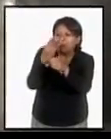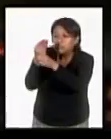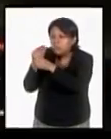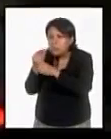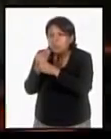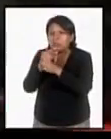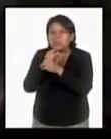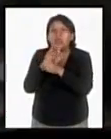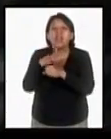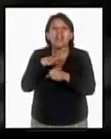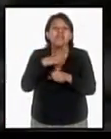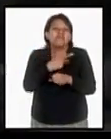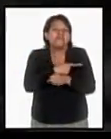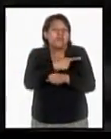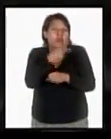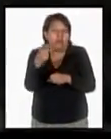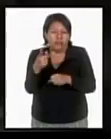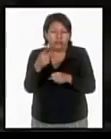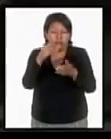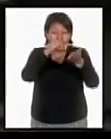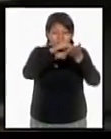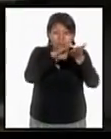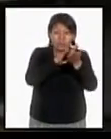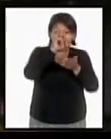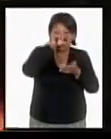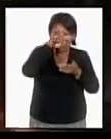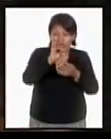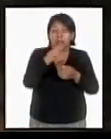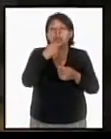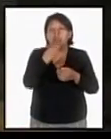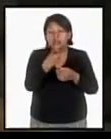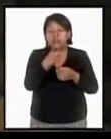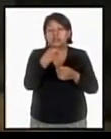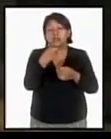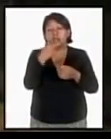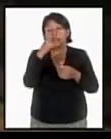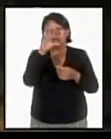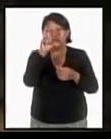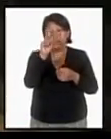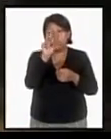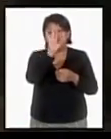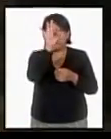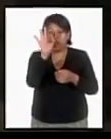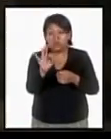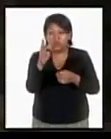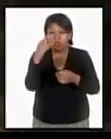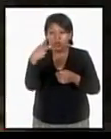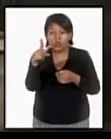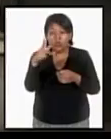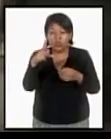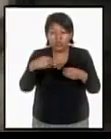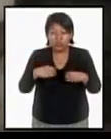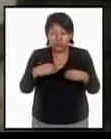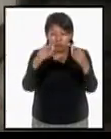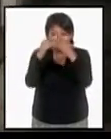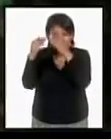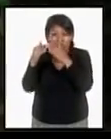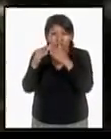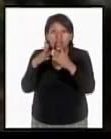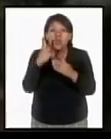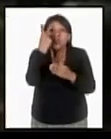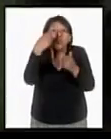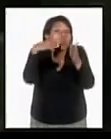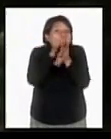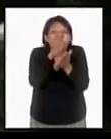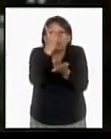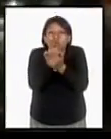a datos del INEGI, más del 30% de las viviendas indígenas en la Ciudad de México tiene un solo cuarto. La